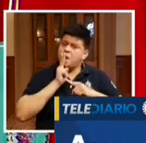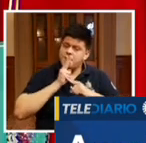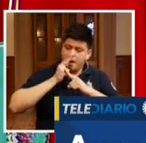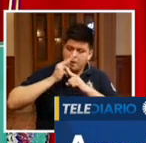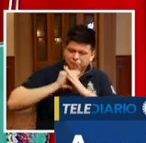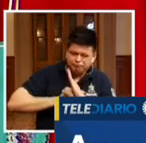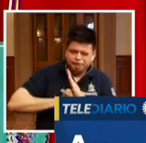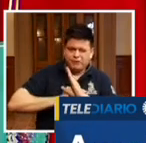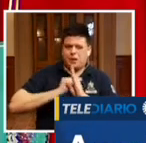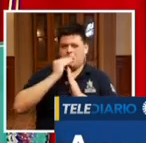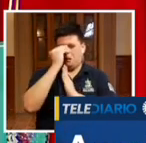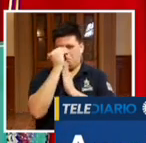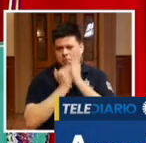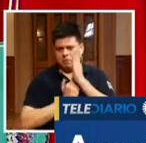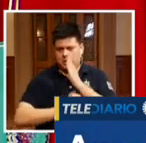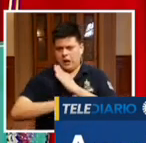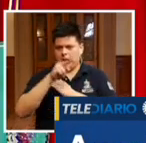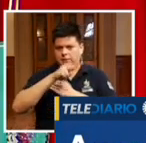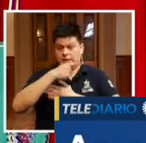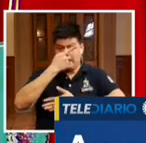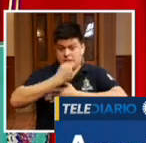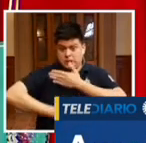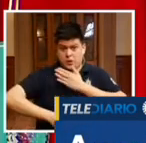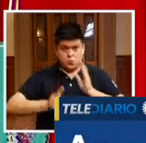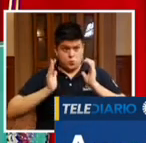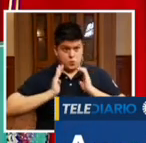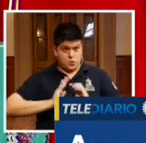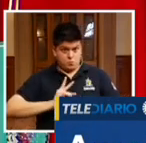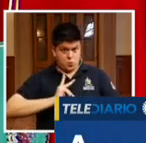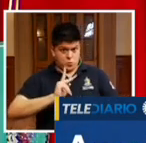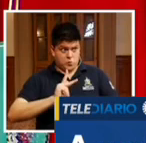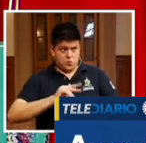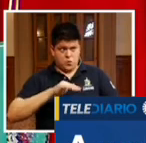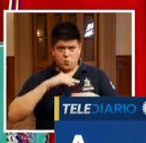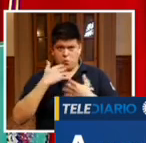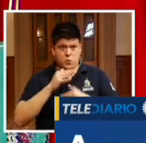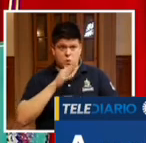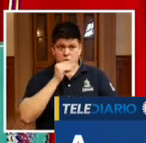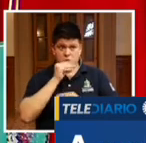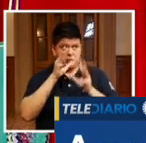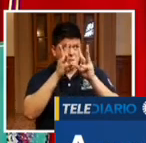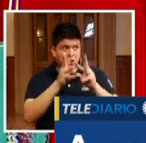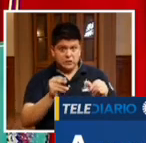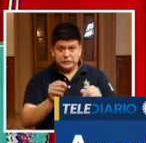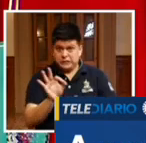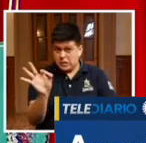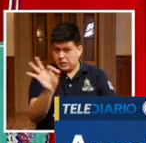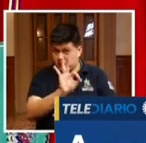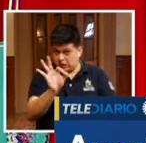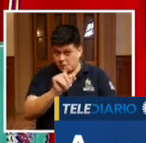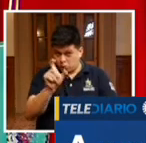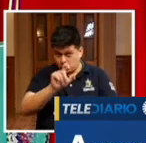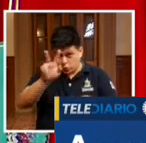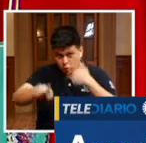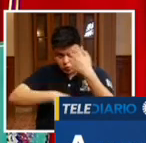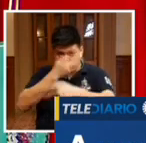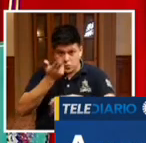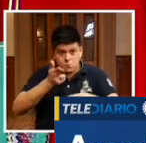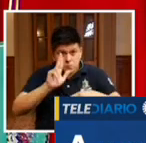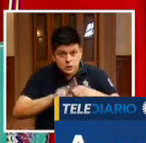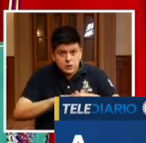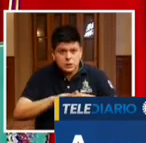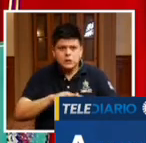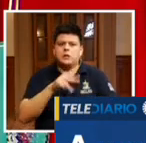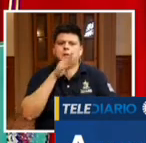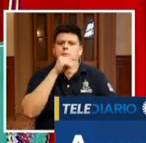bajas, porque los daños en tus órganos pueden ser irreversibles y puede ser que cuando llegues al hospital no se